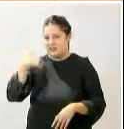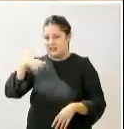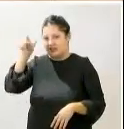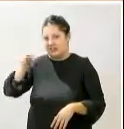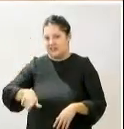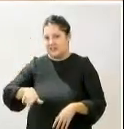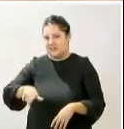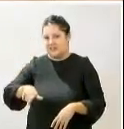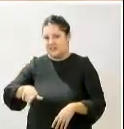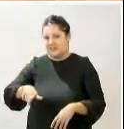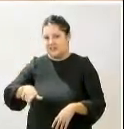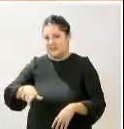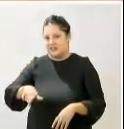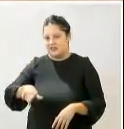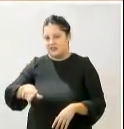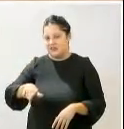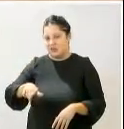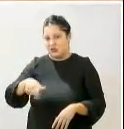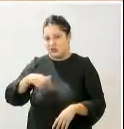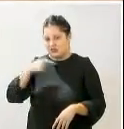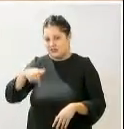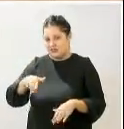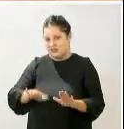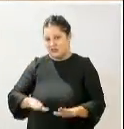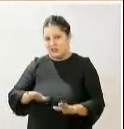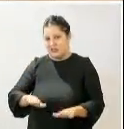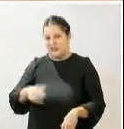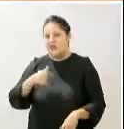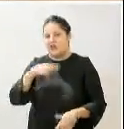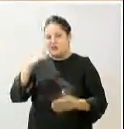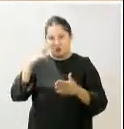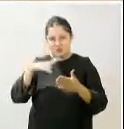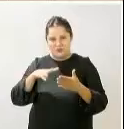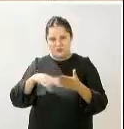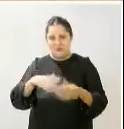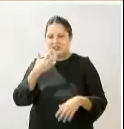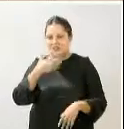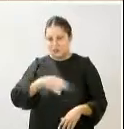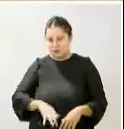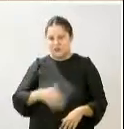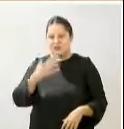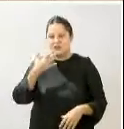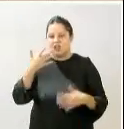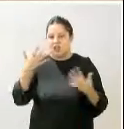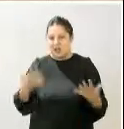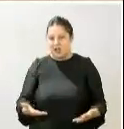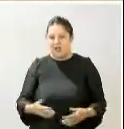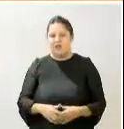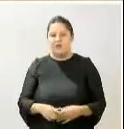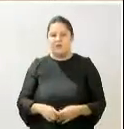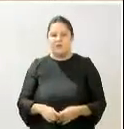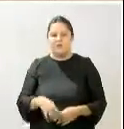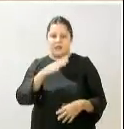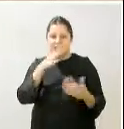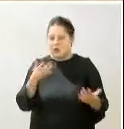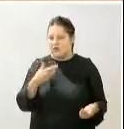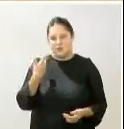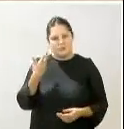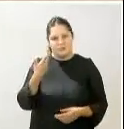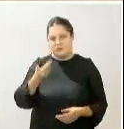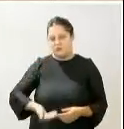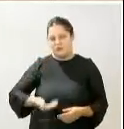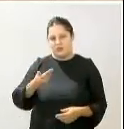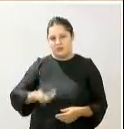hoy aquí, casualidades de la vida, que lo citaría cuando procediera. Y efectivamente, pues yo creo que es un papel fundamental el